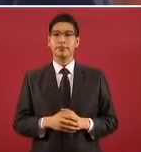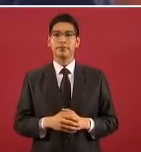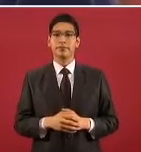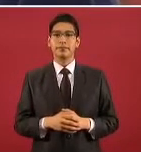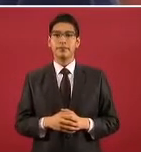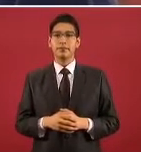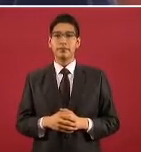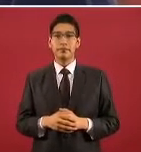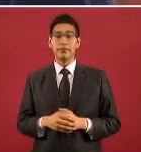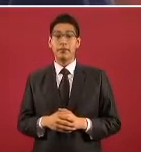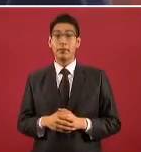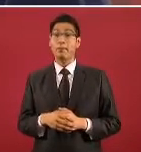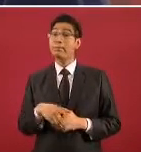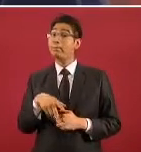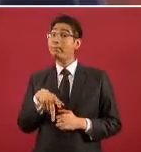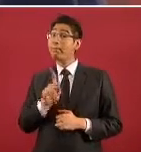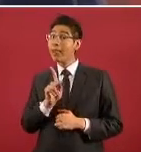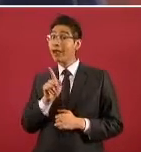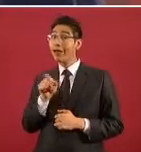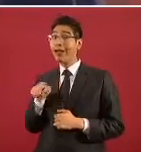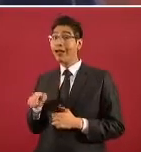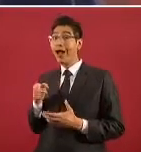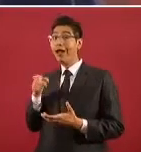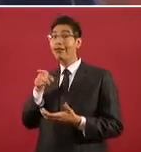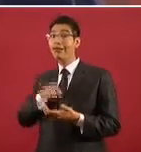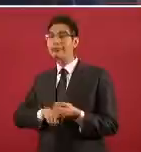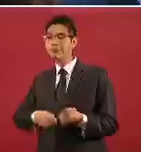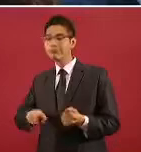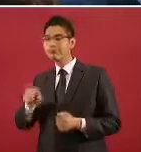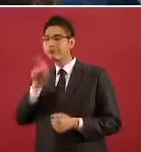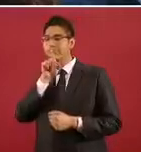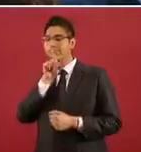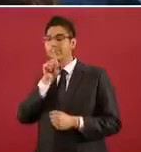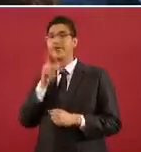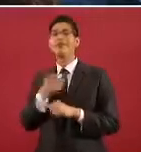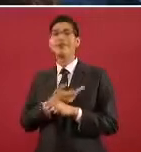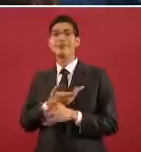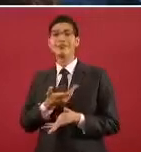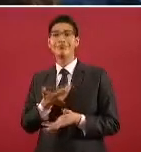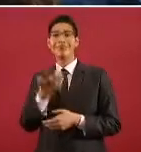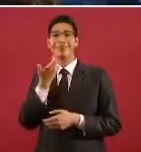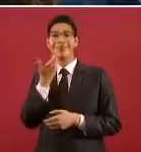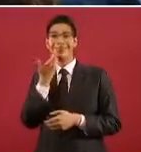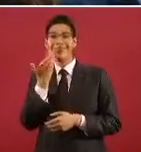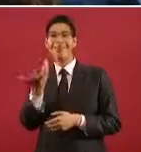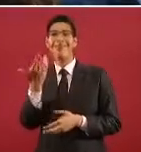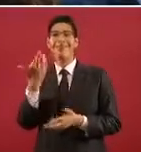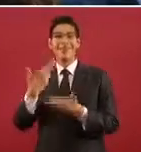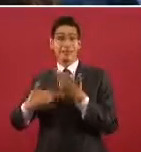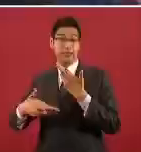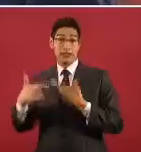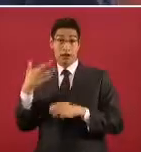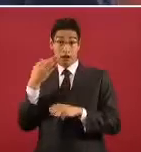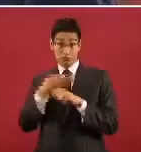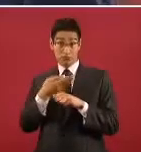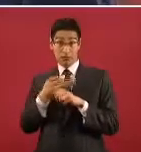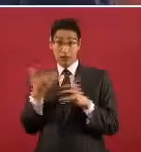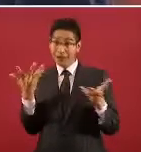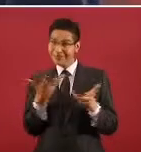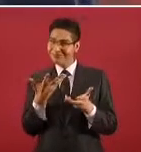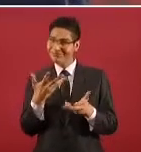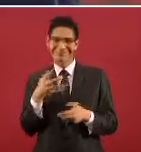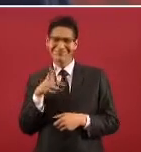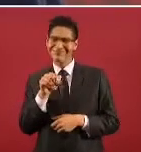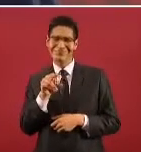al retroceso. Apuestan a un país convulso, señor presidente. Sí, pero no lo están logrando. Por